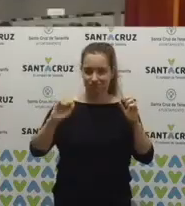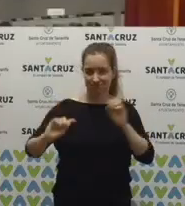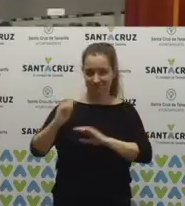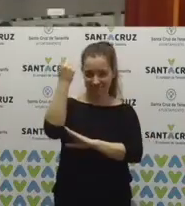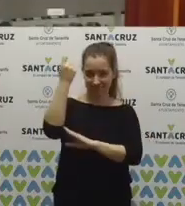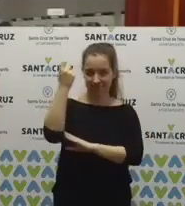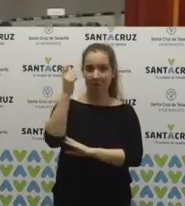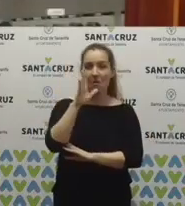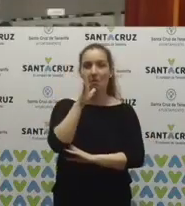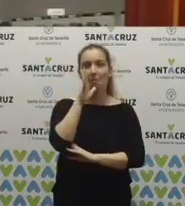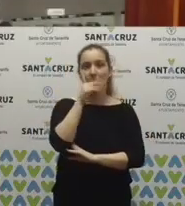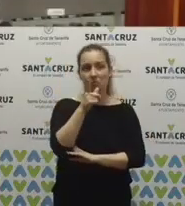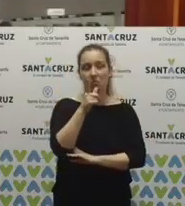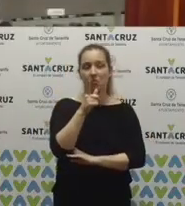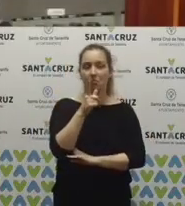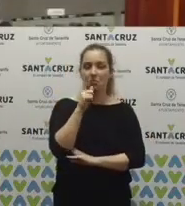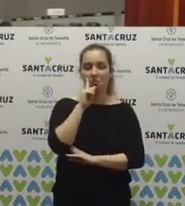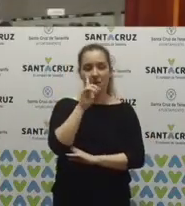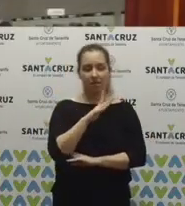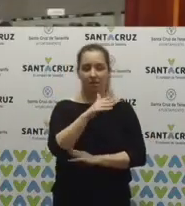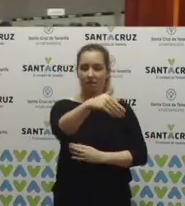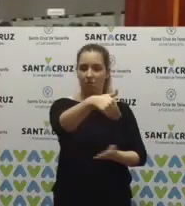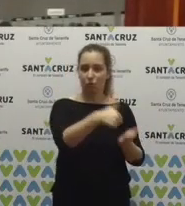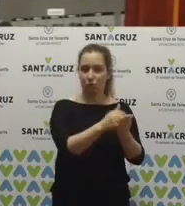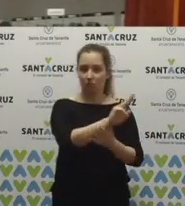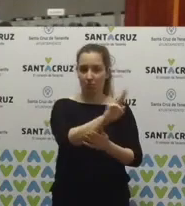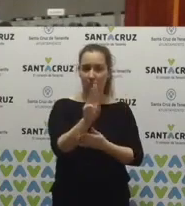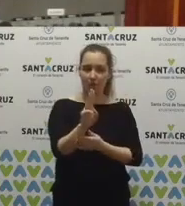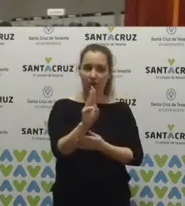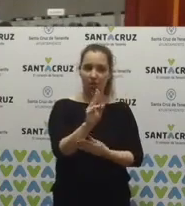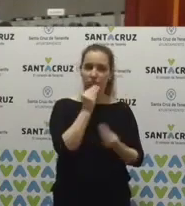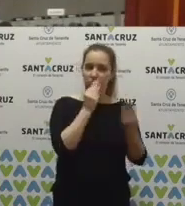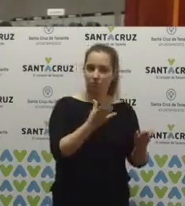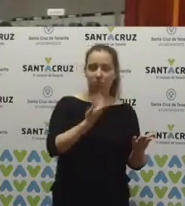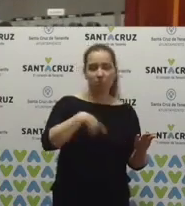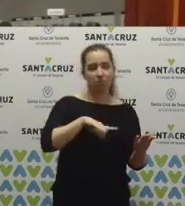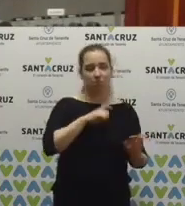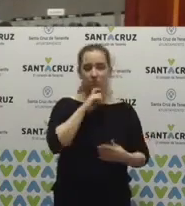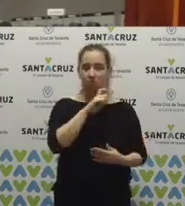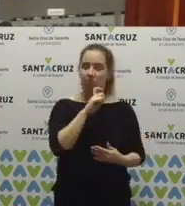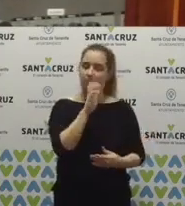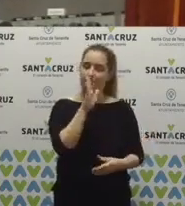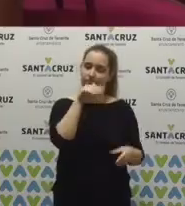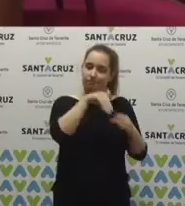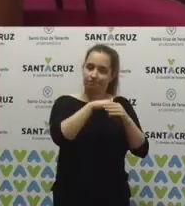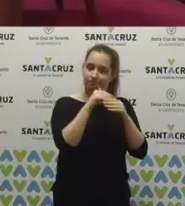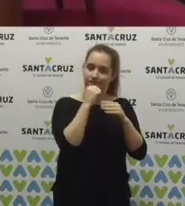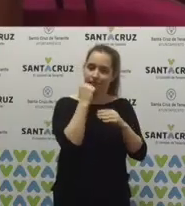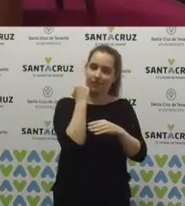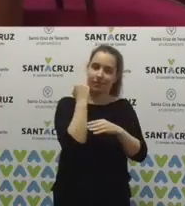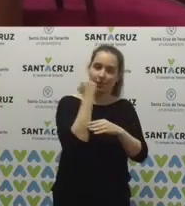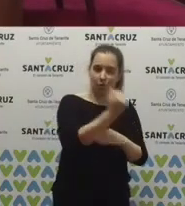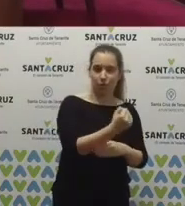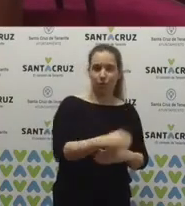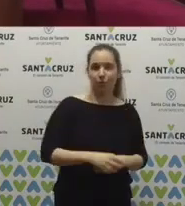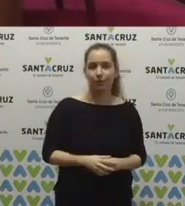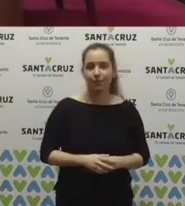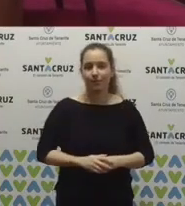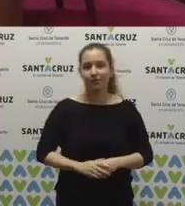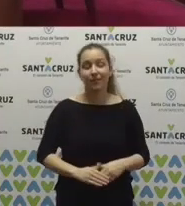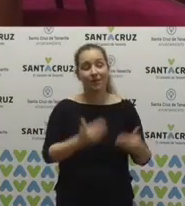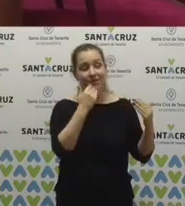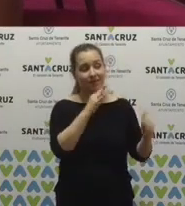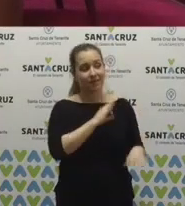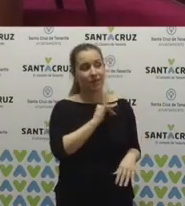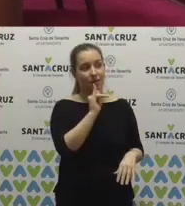moción traída por el grupo popular y anunciamos nuestro apoyo a la misma muchas gracias aun con